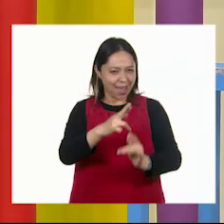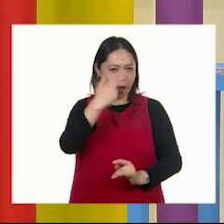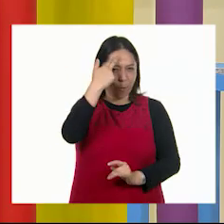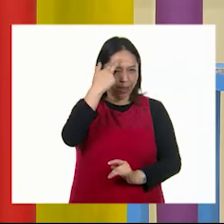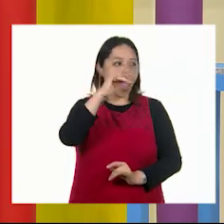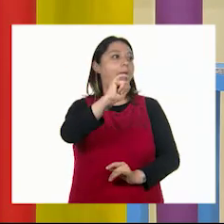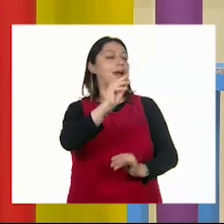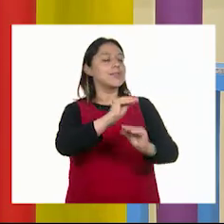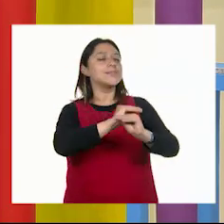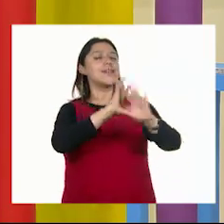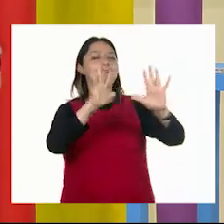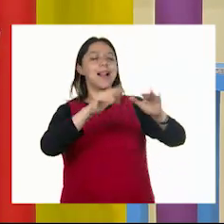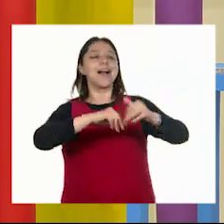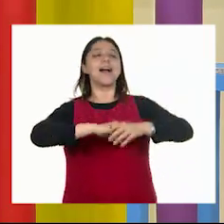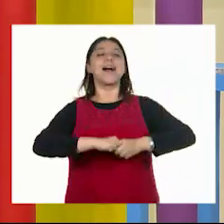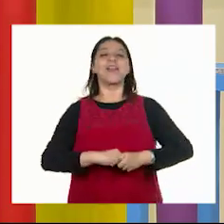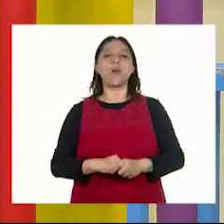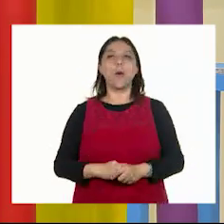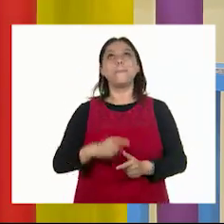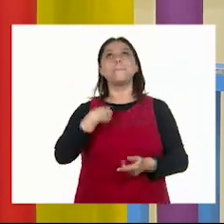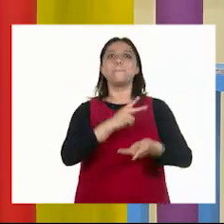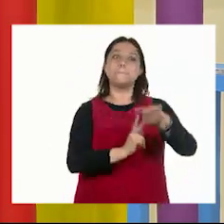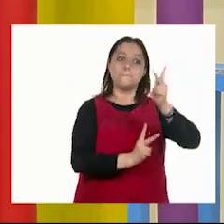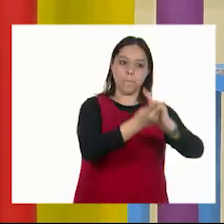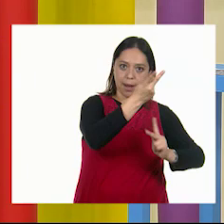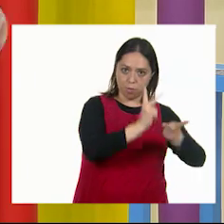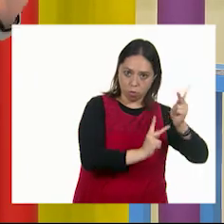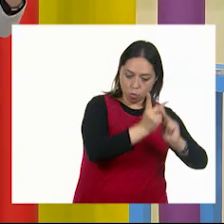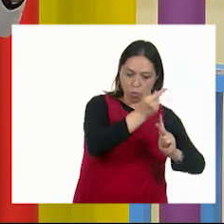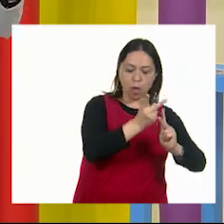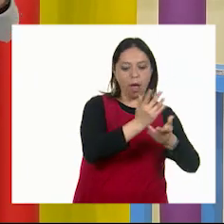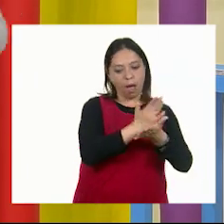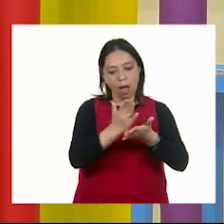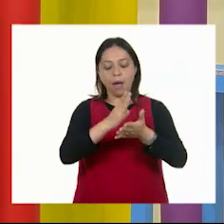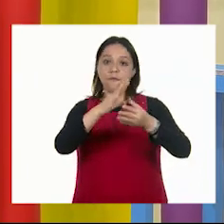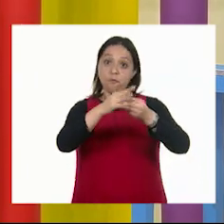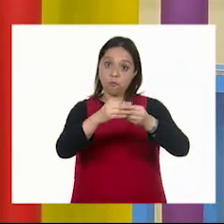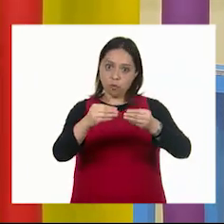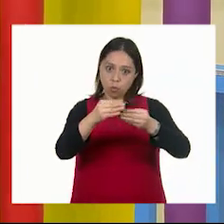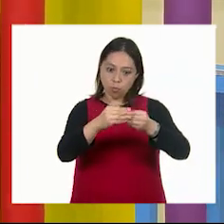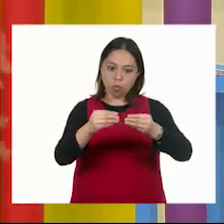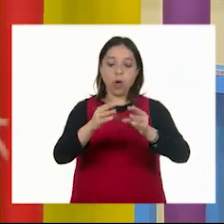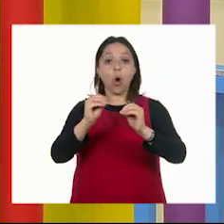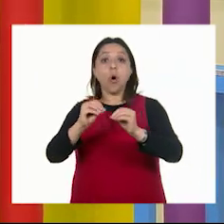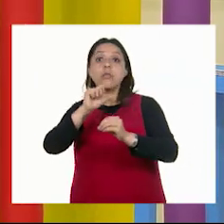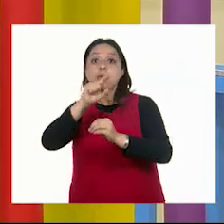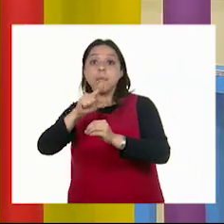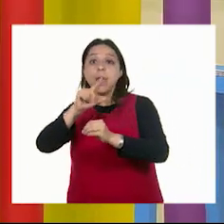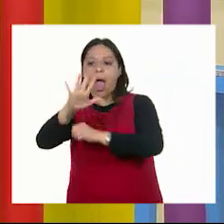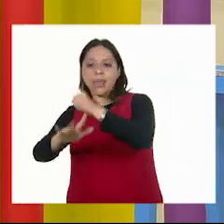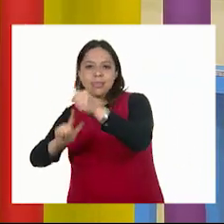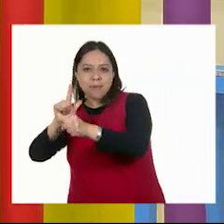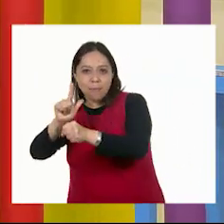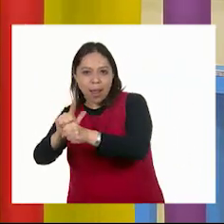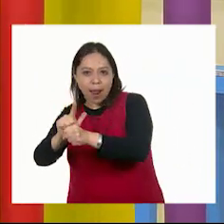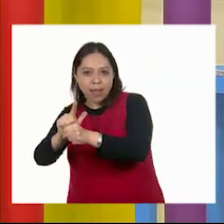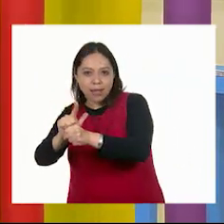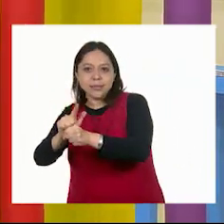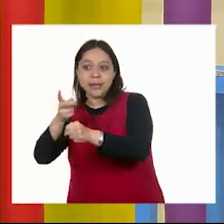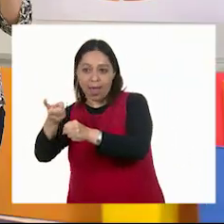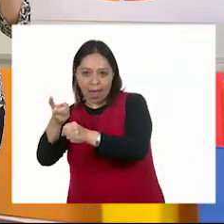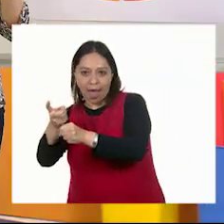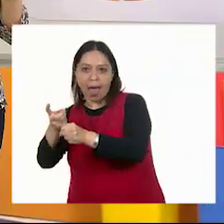Vimos que había verduras, frutas, alimentos de origen animal, cereales. Claro que sí.